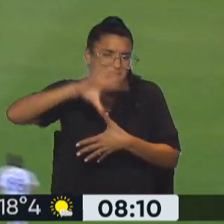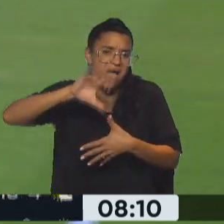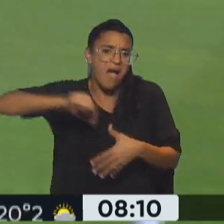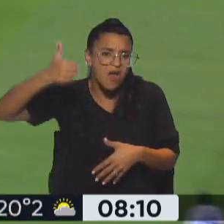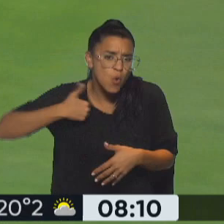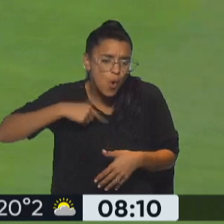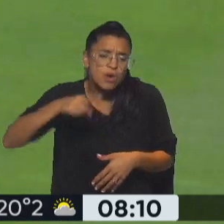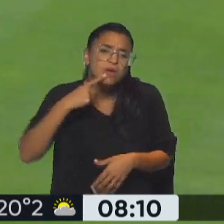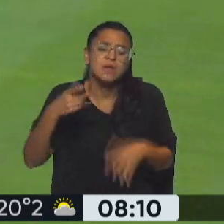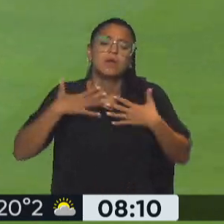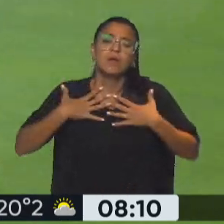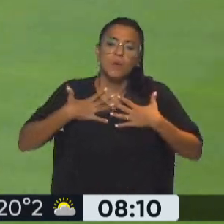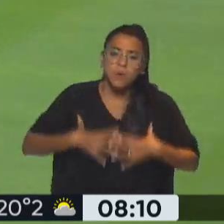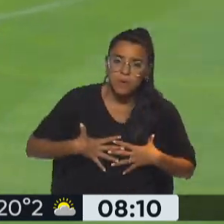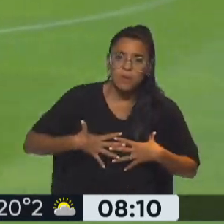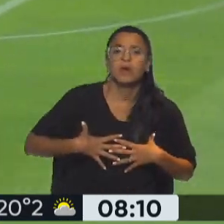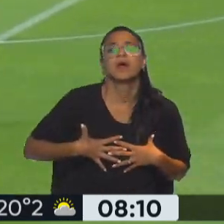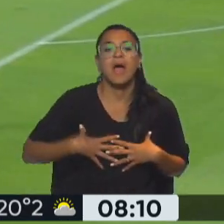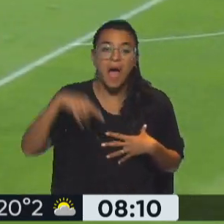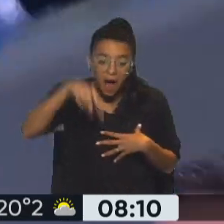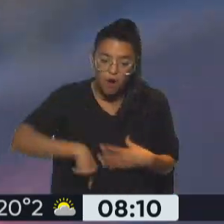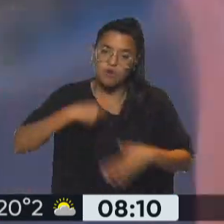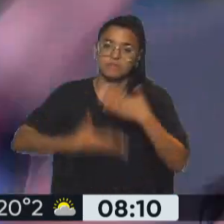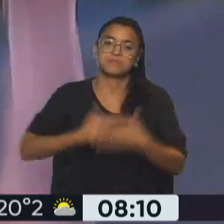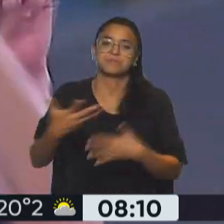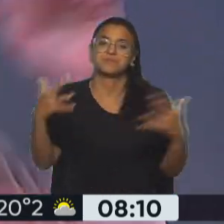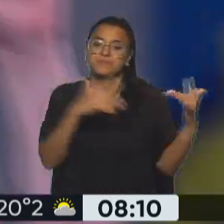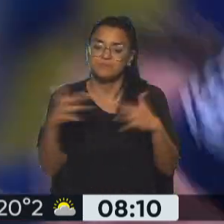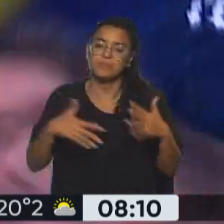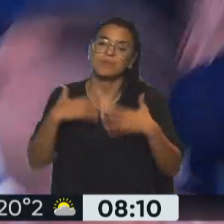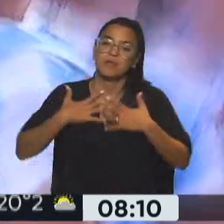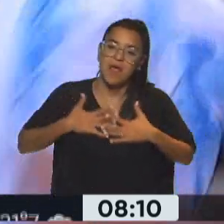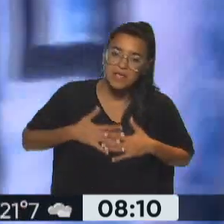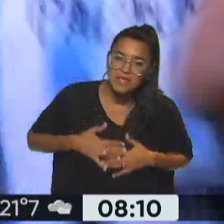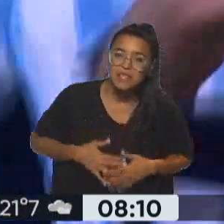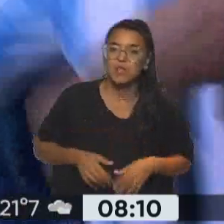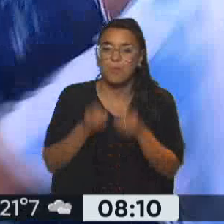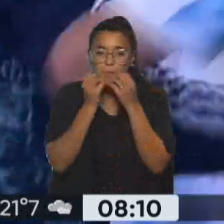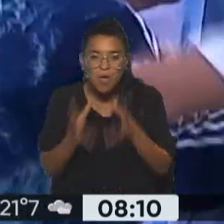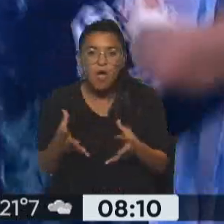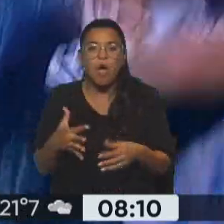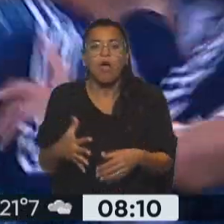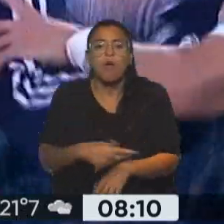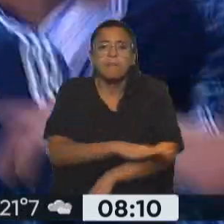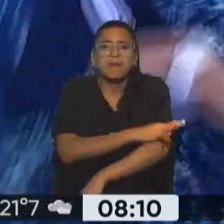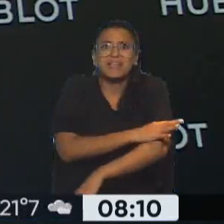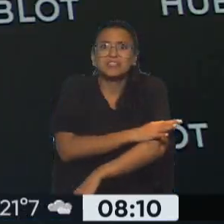se sacaron un peso muy grande de encima y bueno, empezaron a jugar con más tranquilos, sin tanta presión y